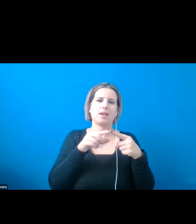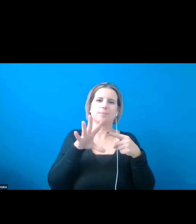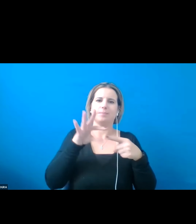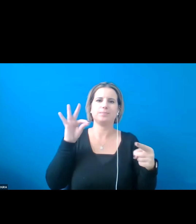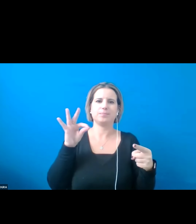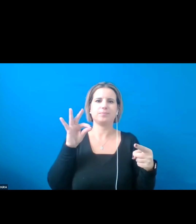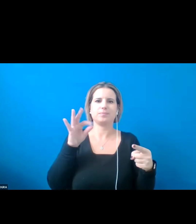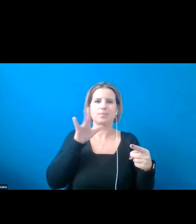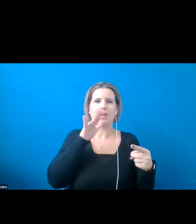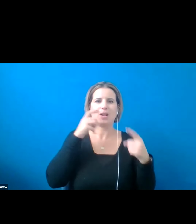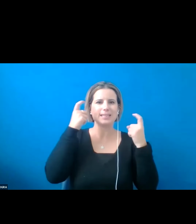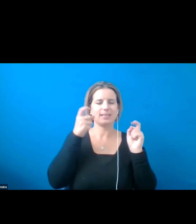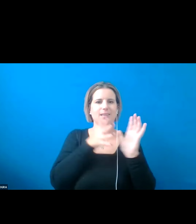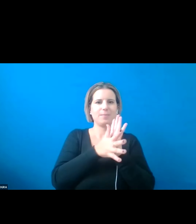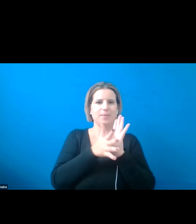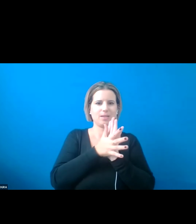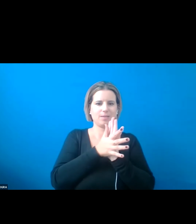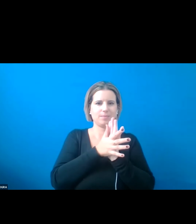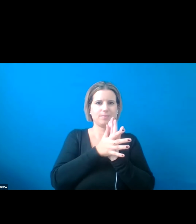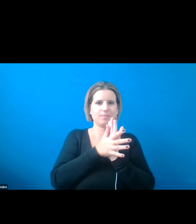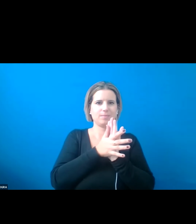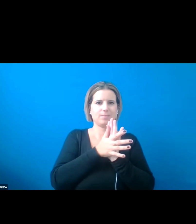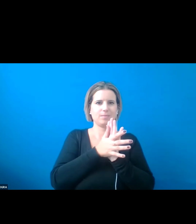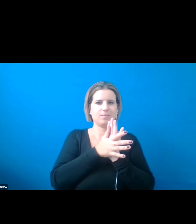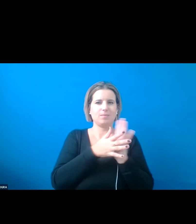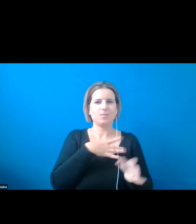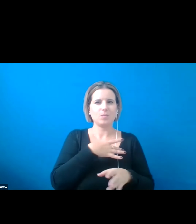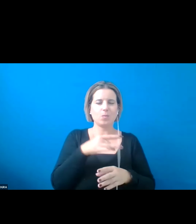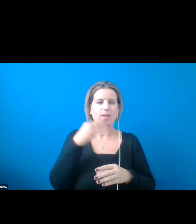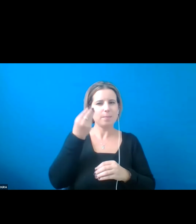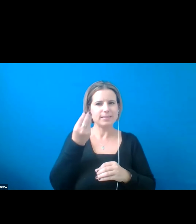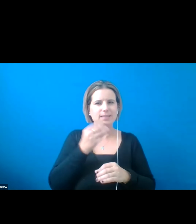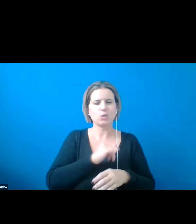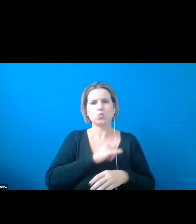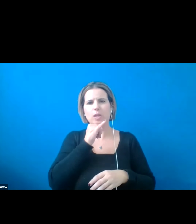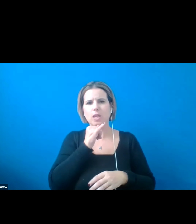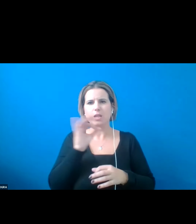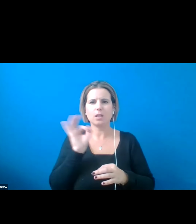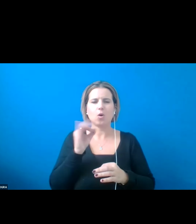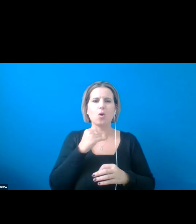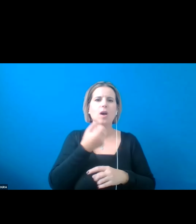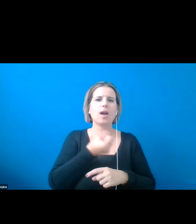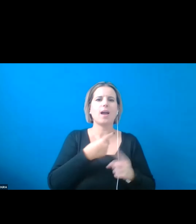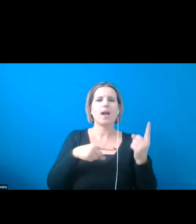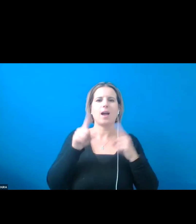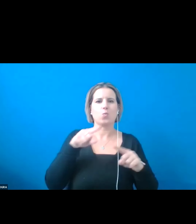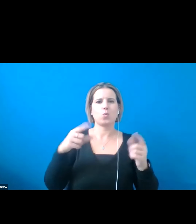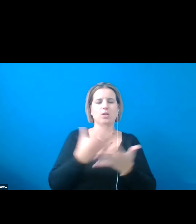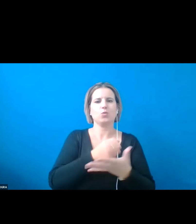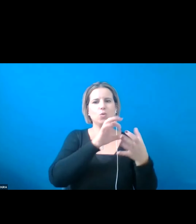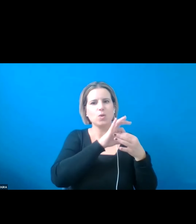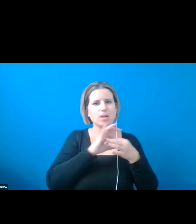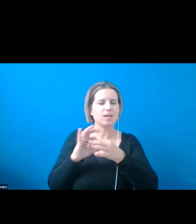ahora las voy a tratar de comentar si se pueden considerar que son suficientes desde luego hay algunas como por ejemplo todo lo que tiene que ver